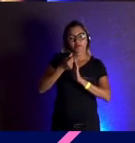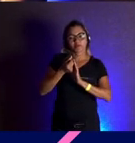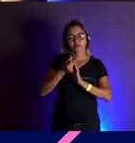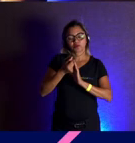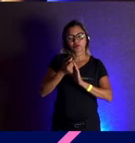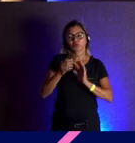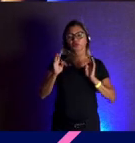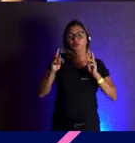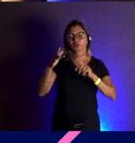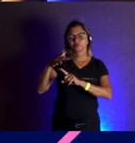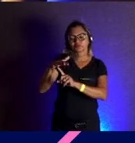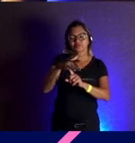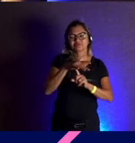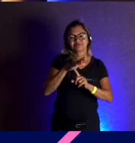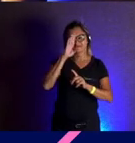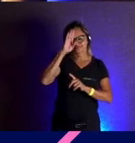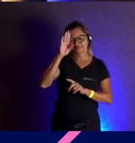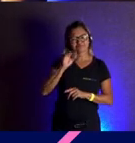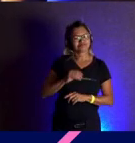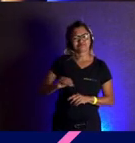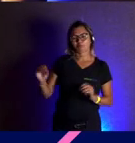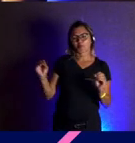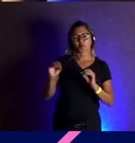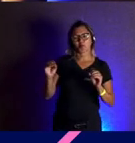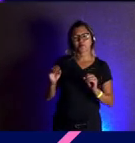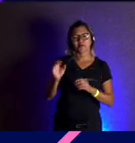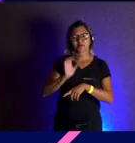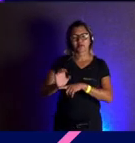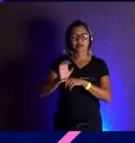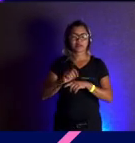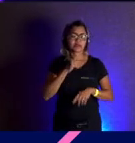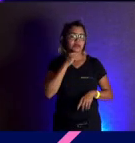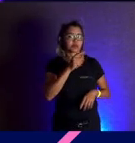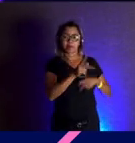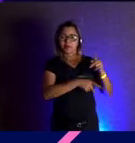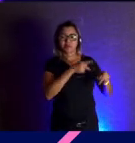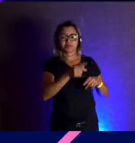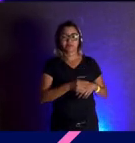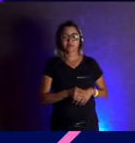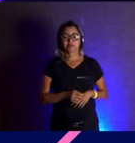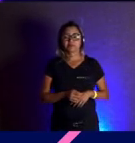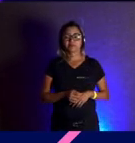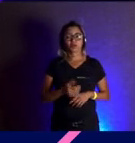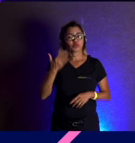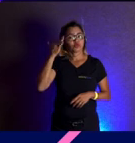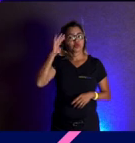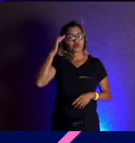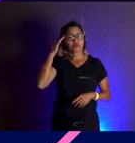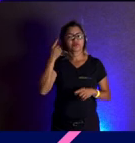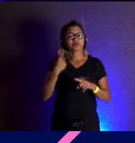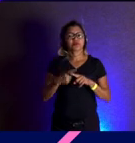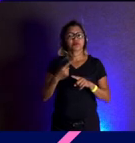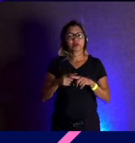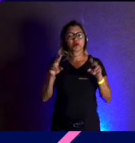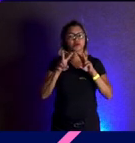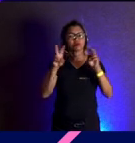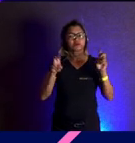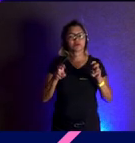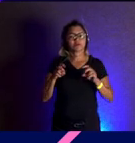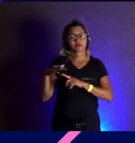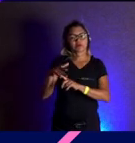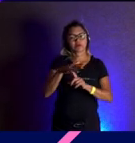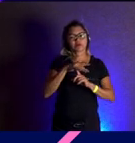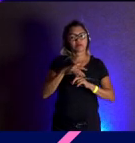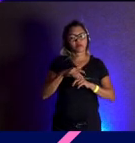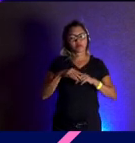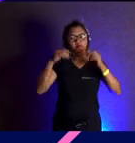prioridad para el Estado ni para la ciudadanía. No entendemos que los temas ambientales son transversales. En